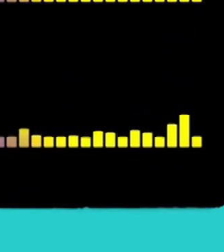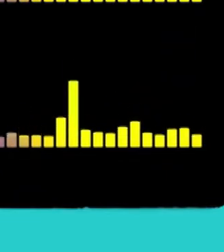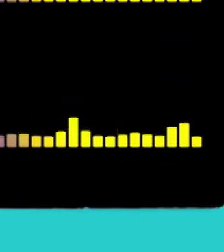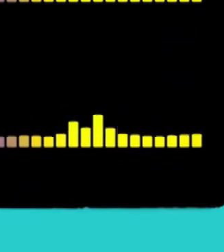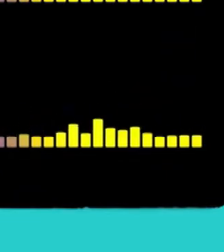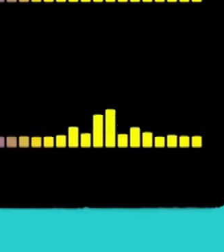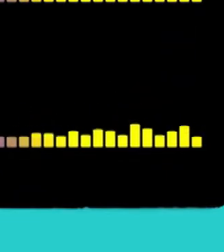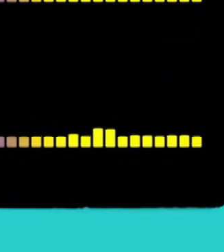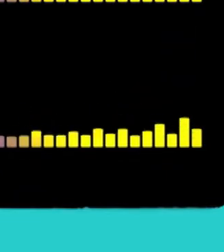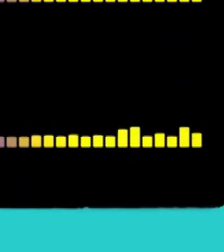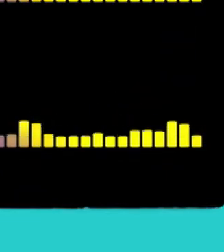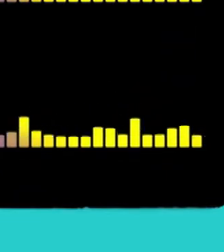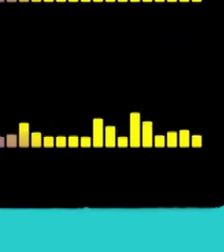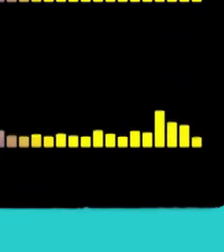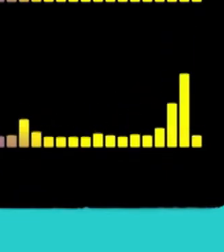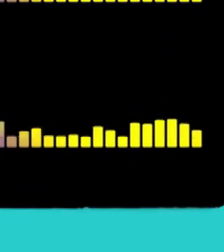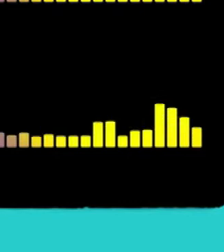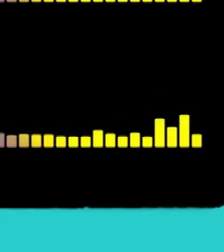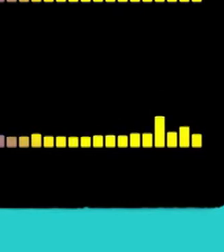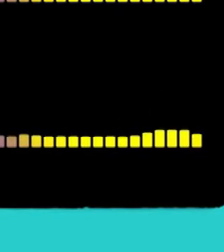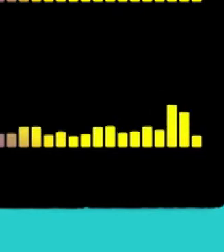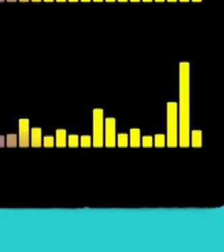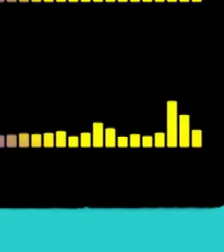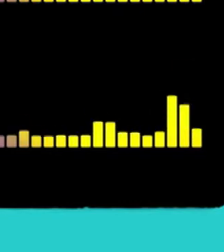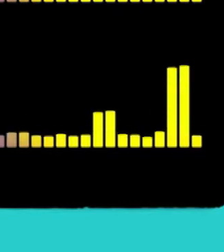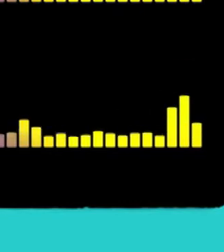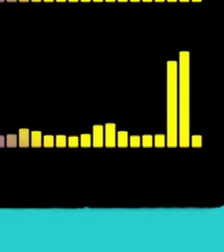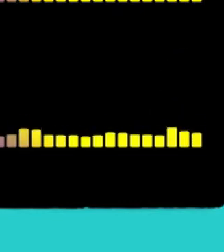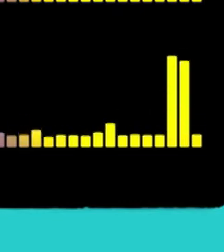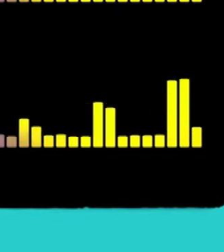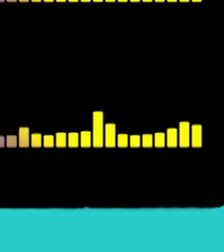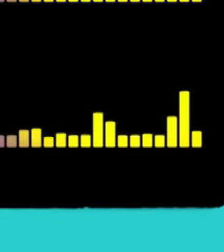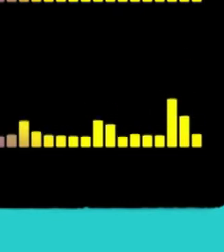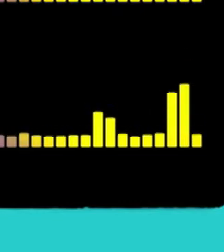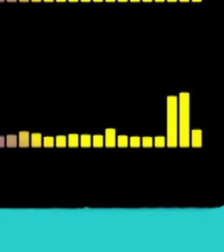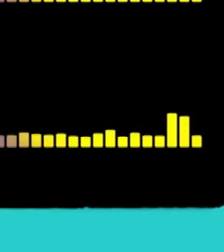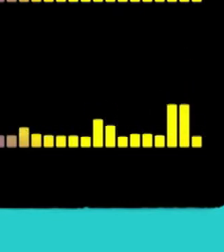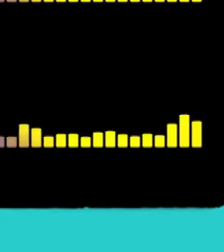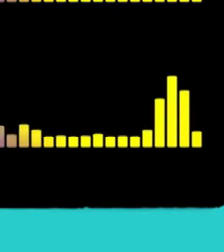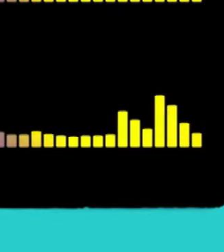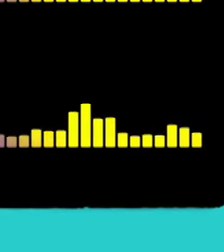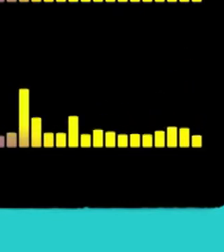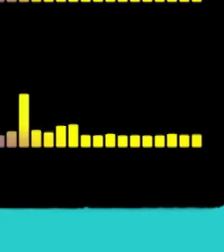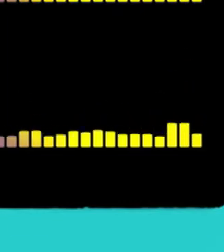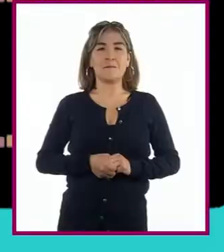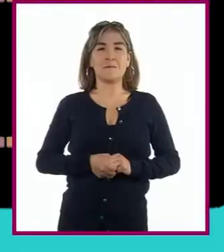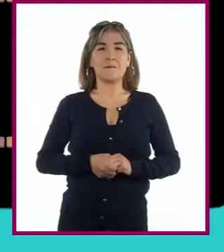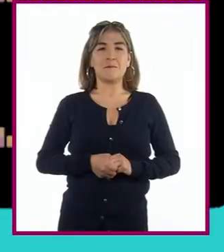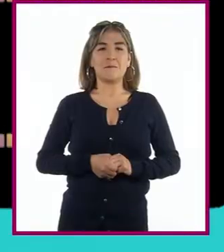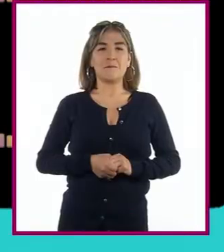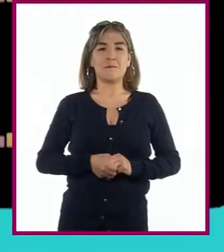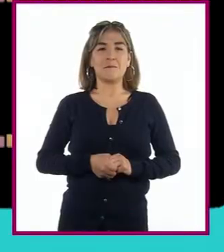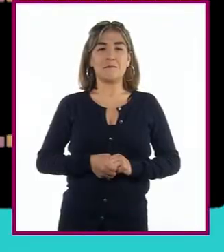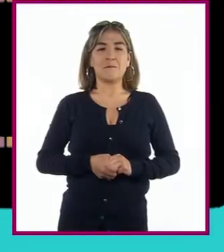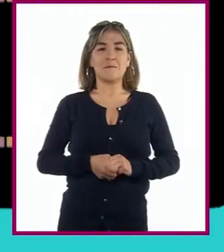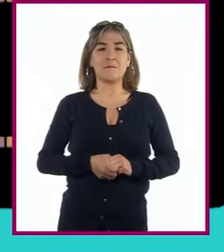Al igual que nuestros alumnos, vamos a ponernos cómodos para escuchar. Muy bien, listos.